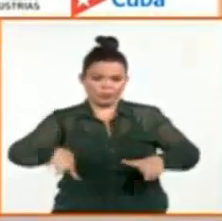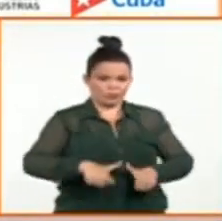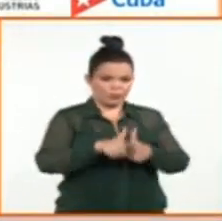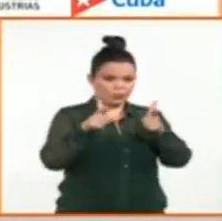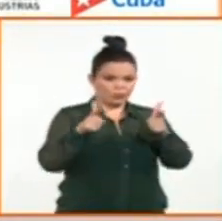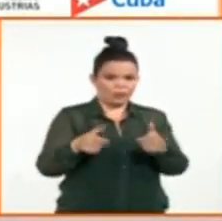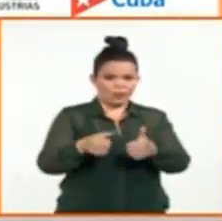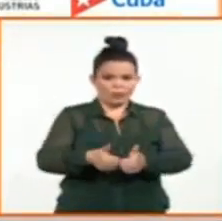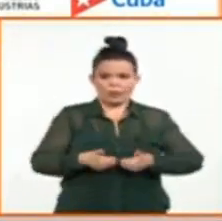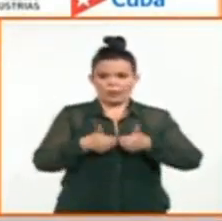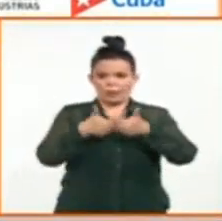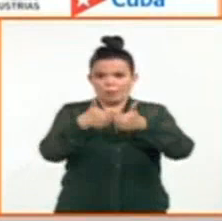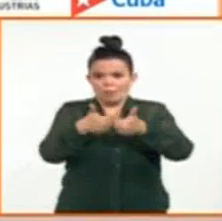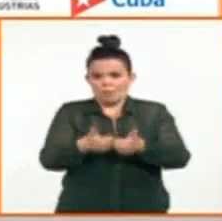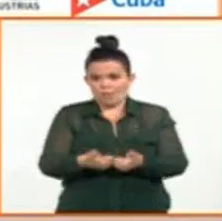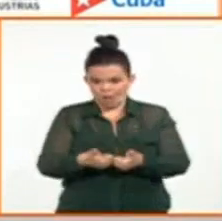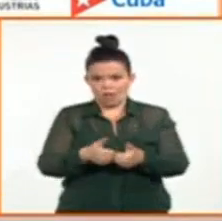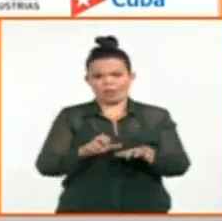bulbos, bombillos,